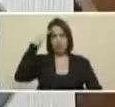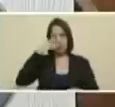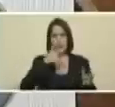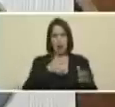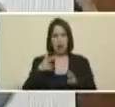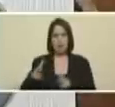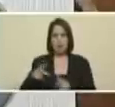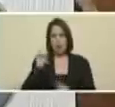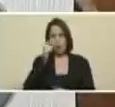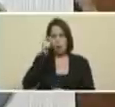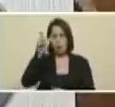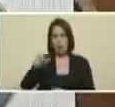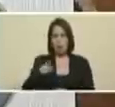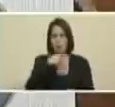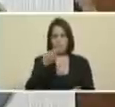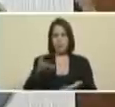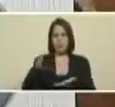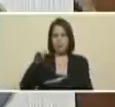nuestro Ali.